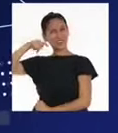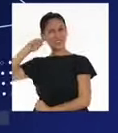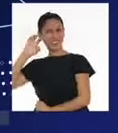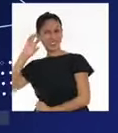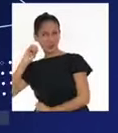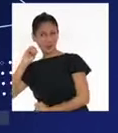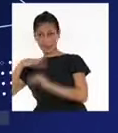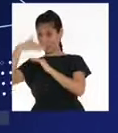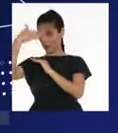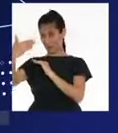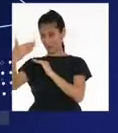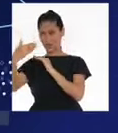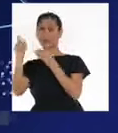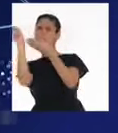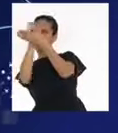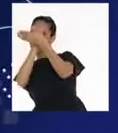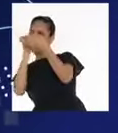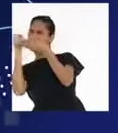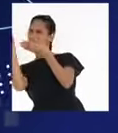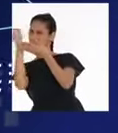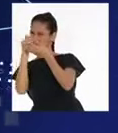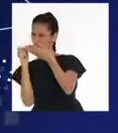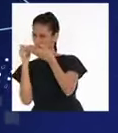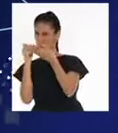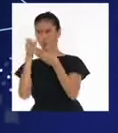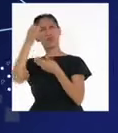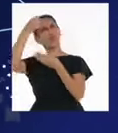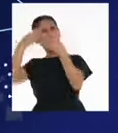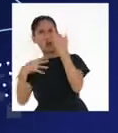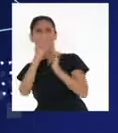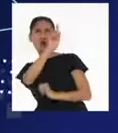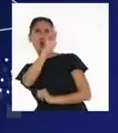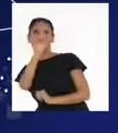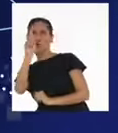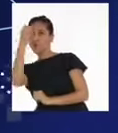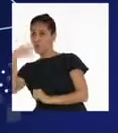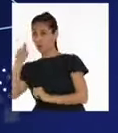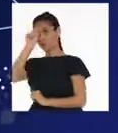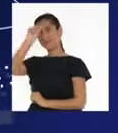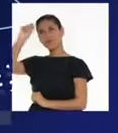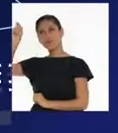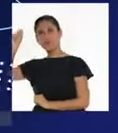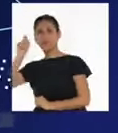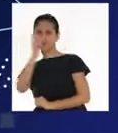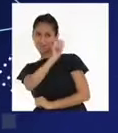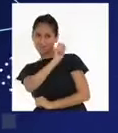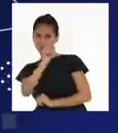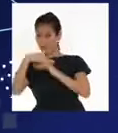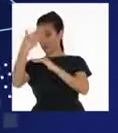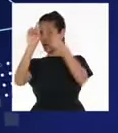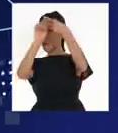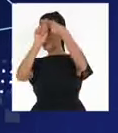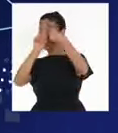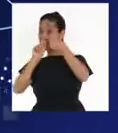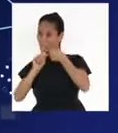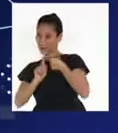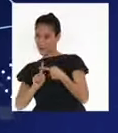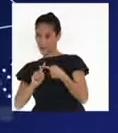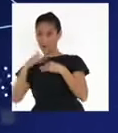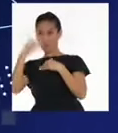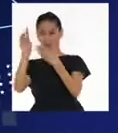las frecuencias a partir de la cantidad de palotes. y finalmente sumamos las frecuencias para encontrar